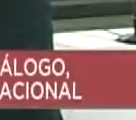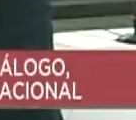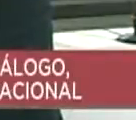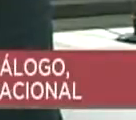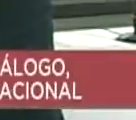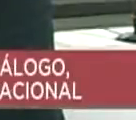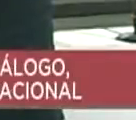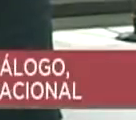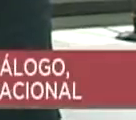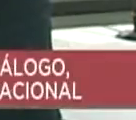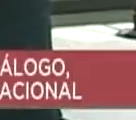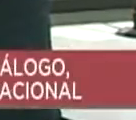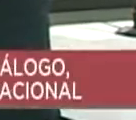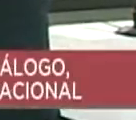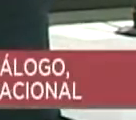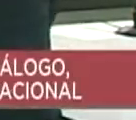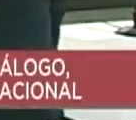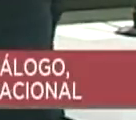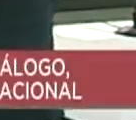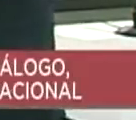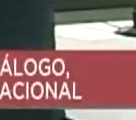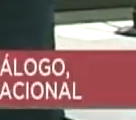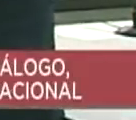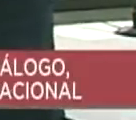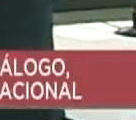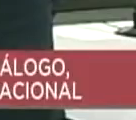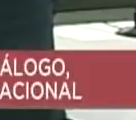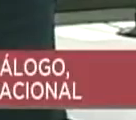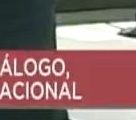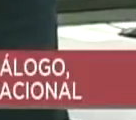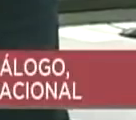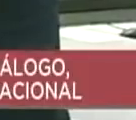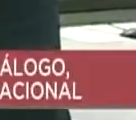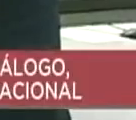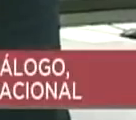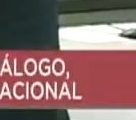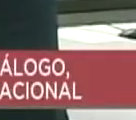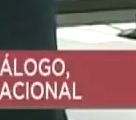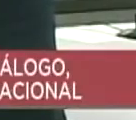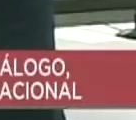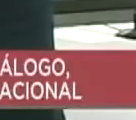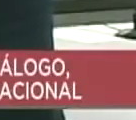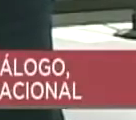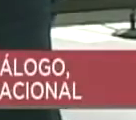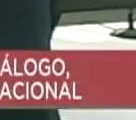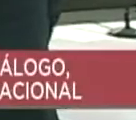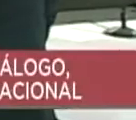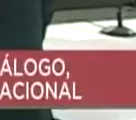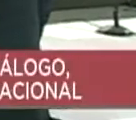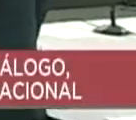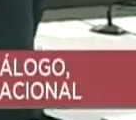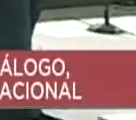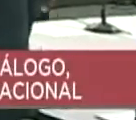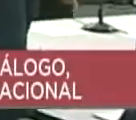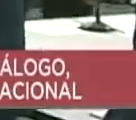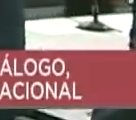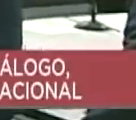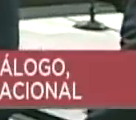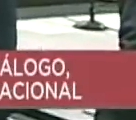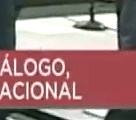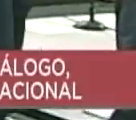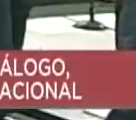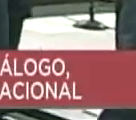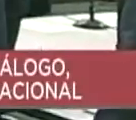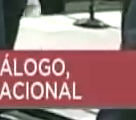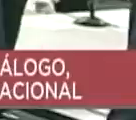Comisión Especial para Promover el Diálogo Político, Económico y Social, el diputado